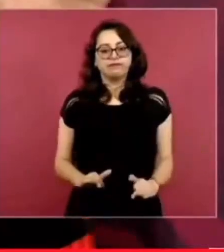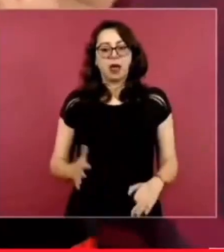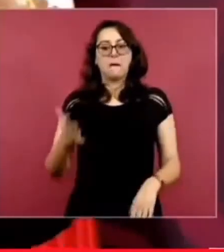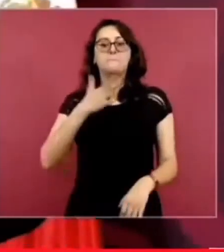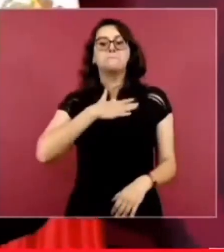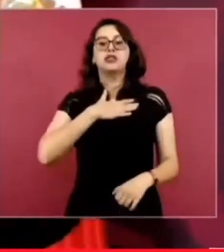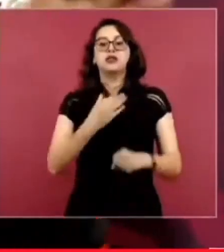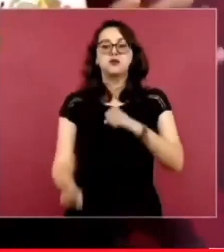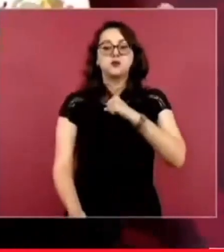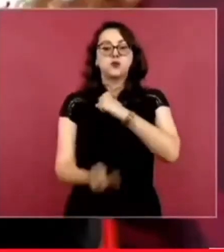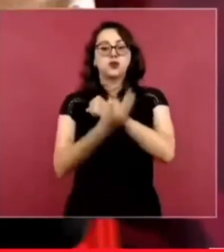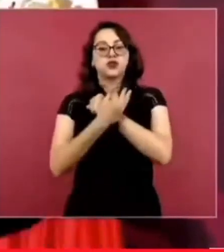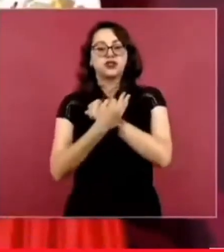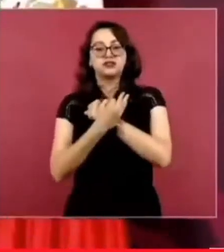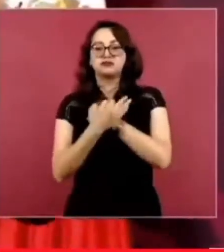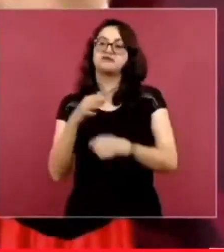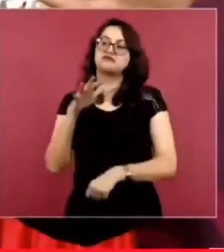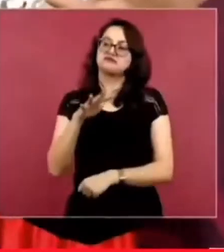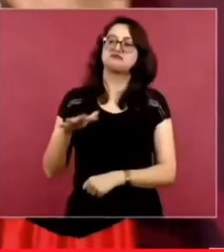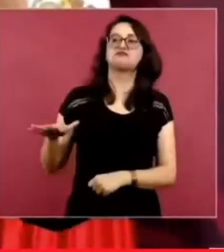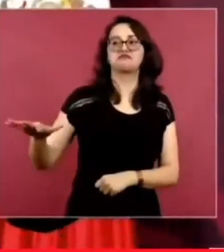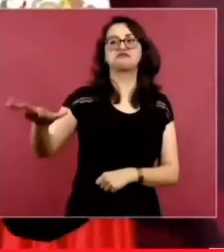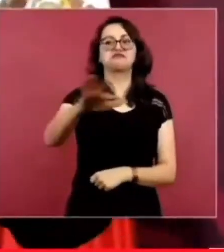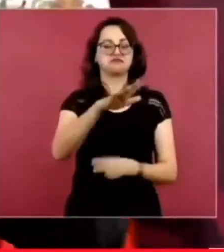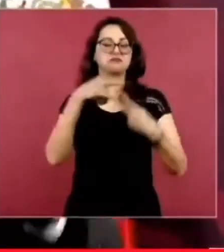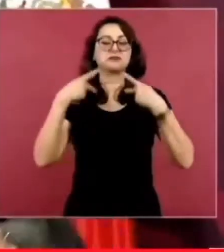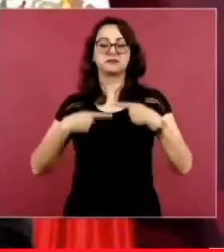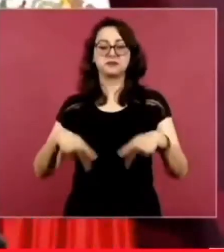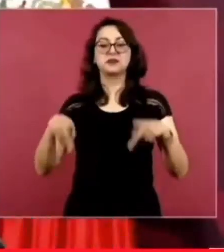es el blindaje,